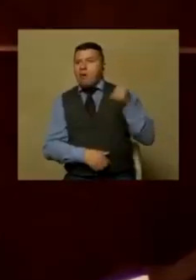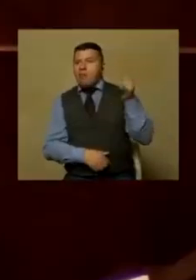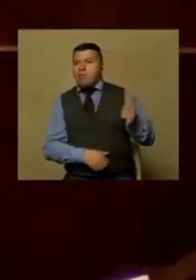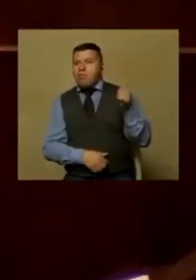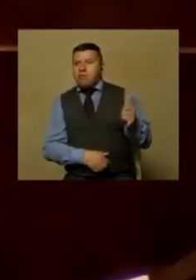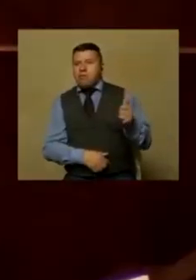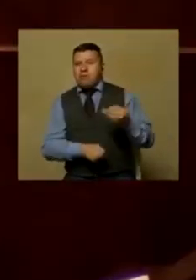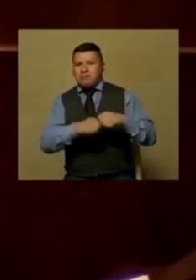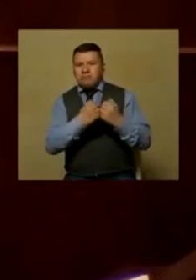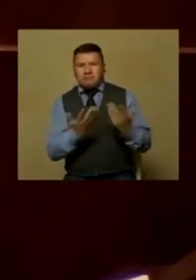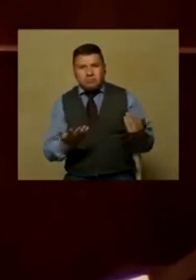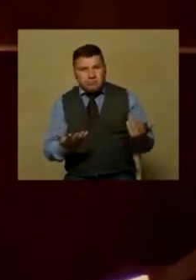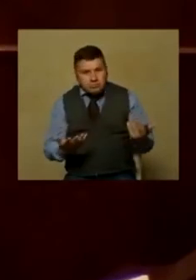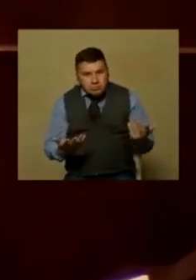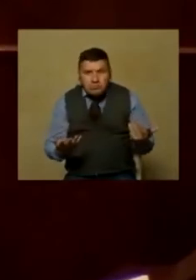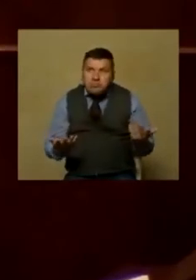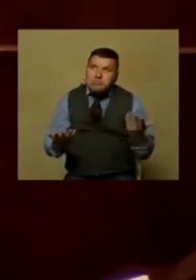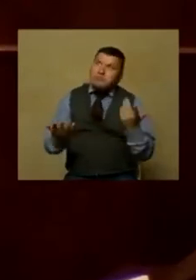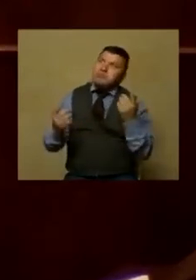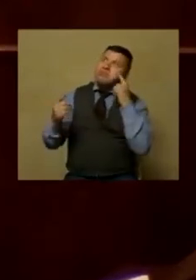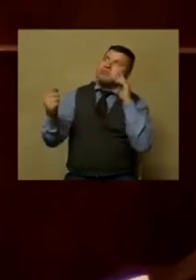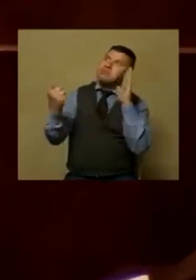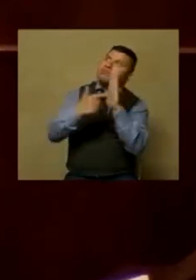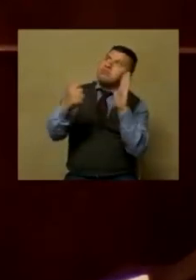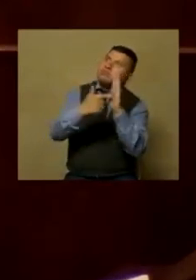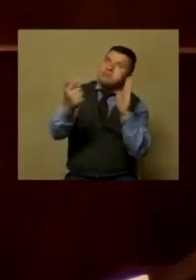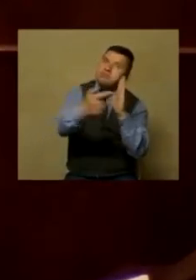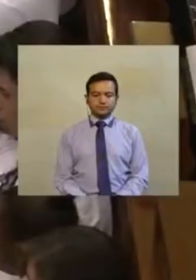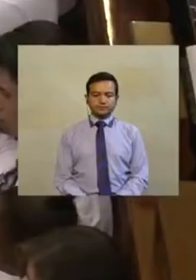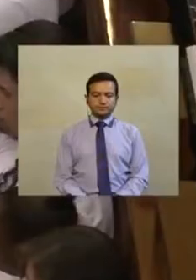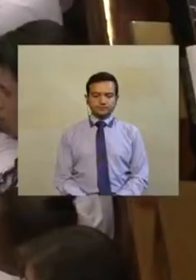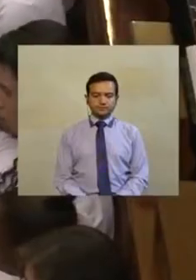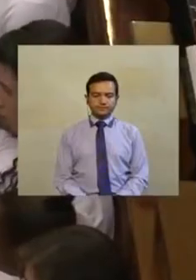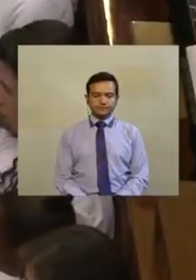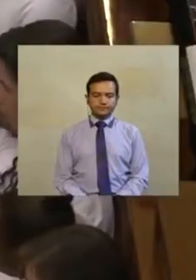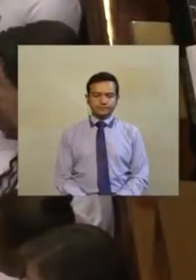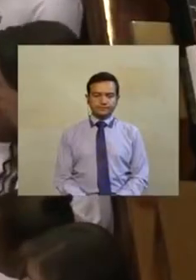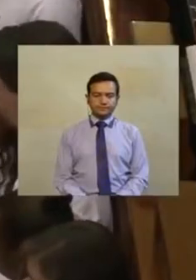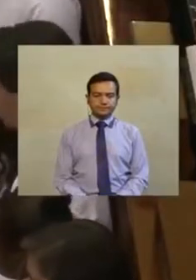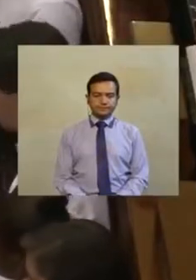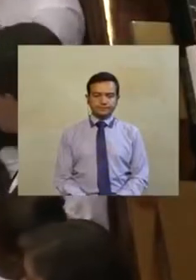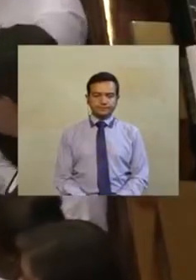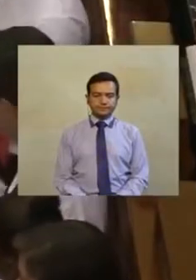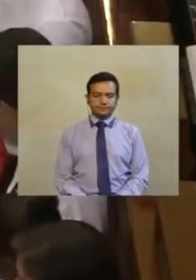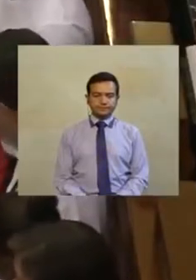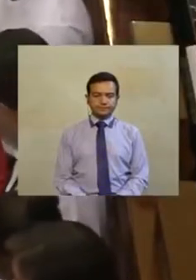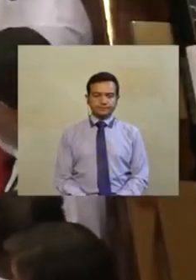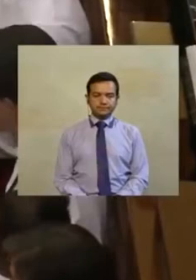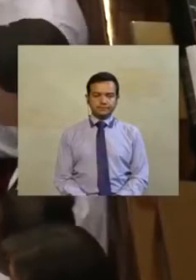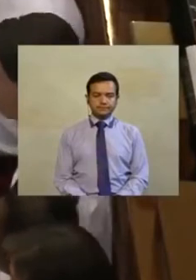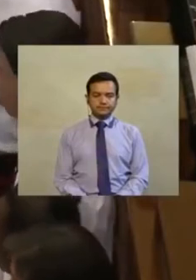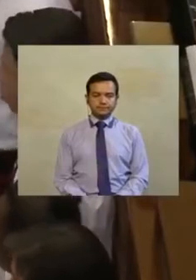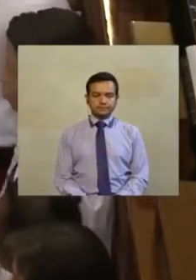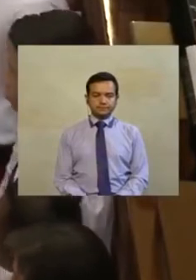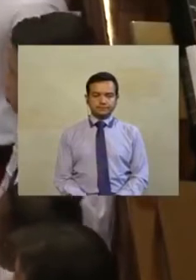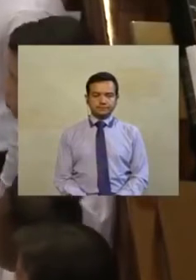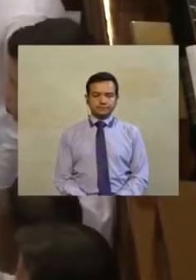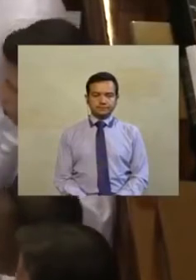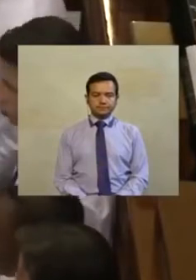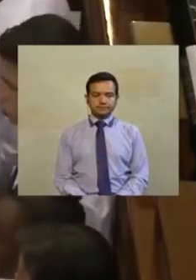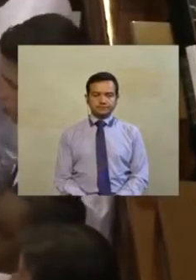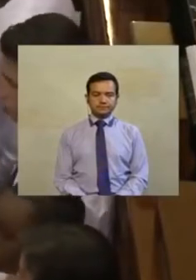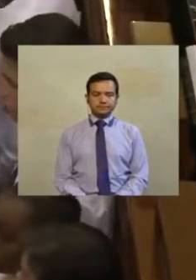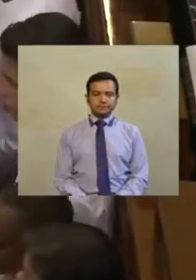los jóvenes colombianos y de las nuevas generaciones se basan en el proceso de paz, que a pesar de sus falencias, es la ilusión de nuestra